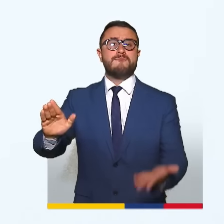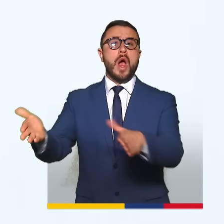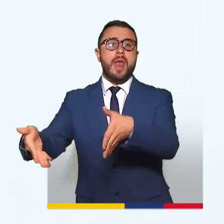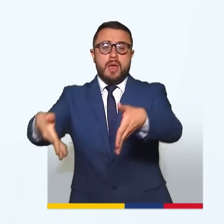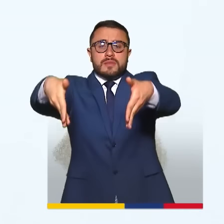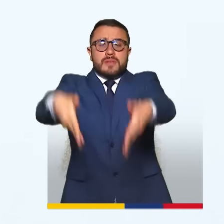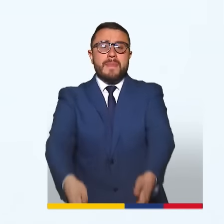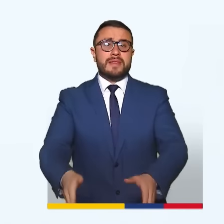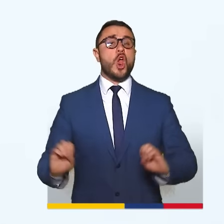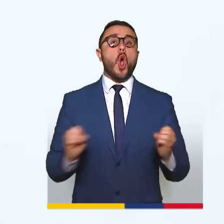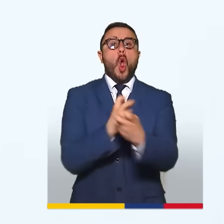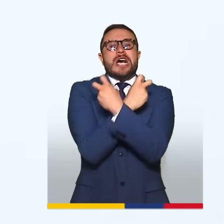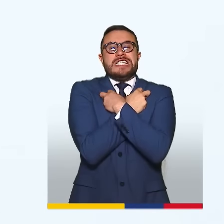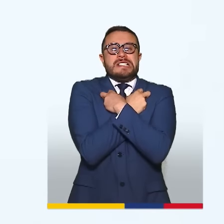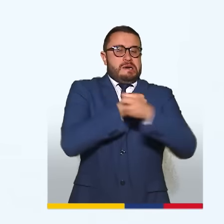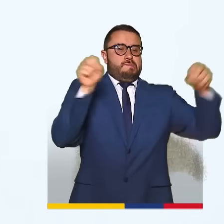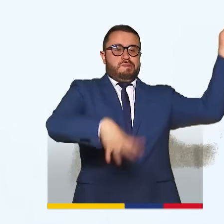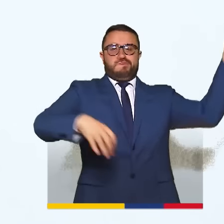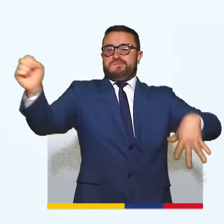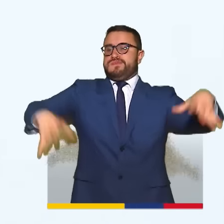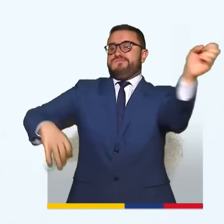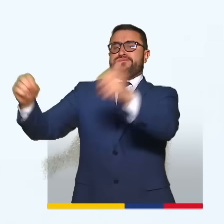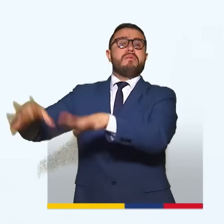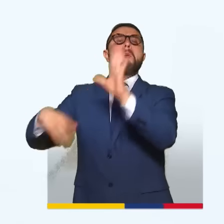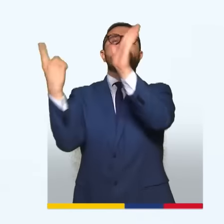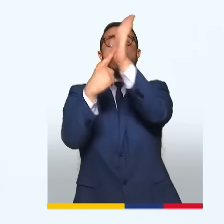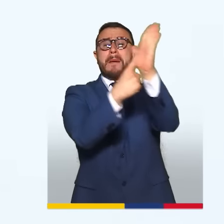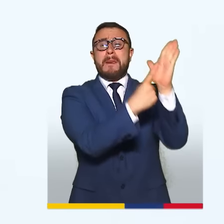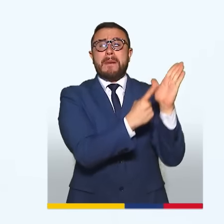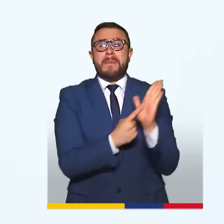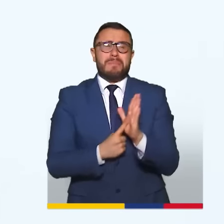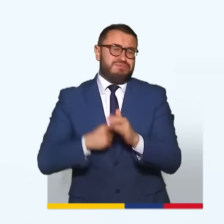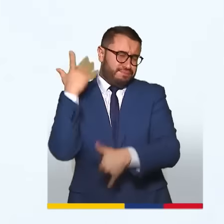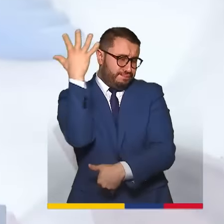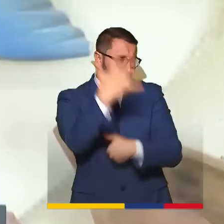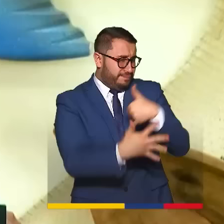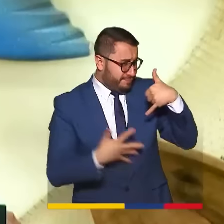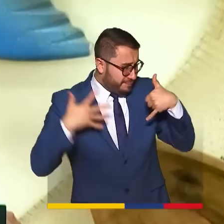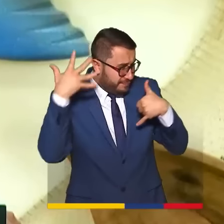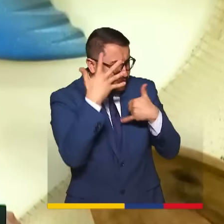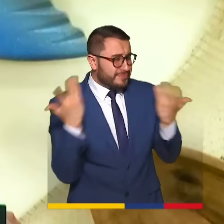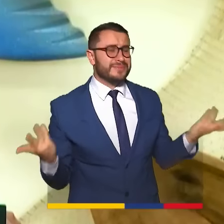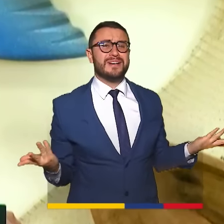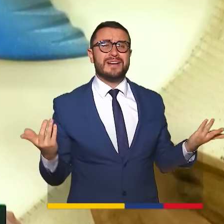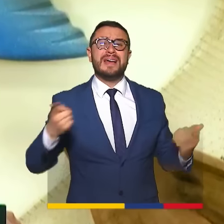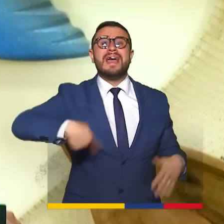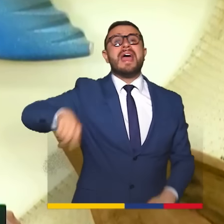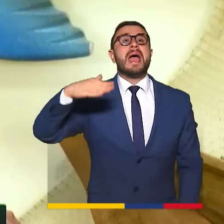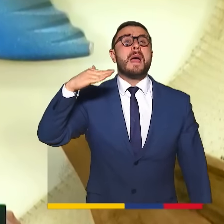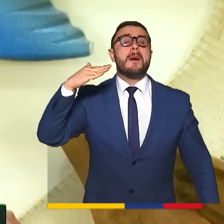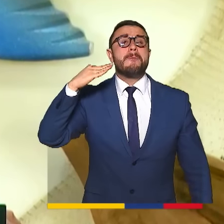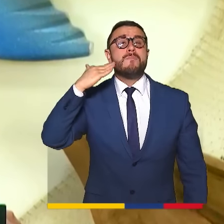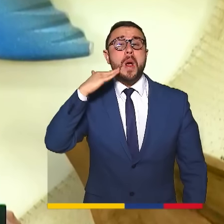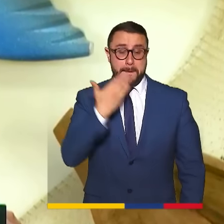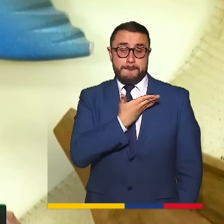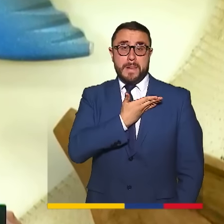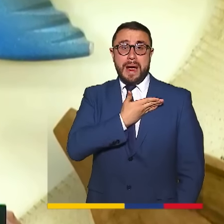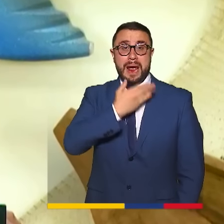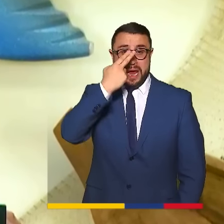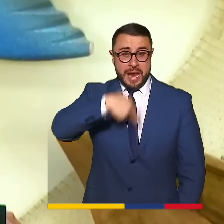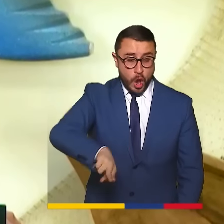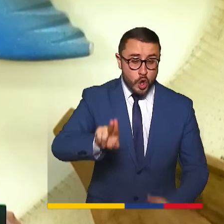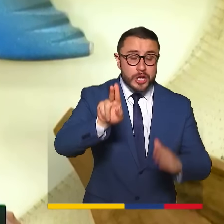las fosas comunes por decenas de miles? ¿Qué pensarán las madres de los